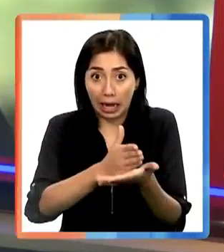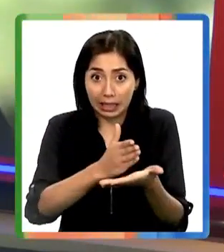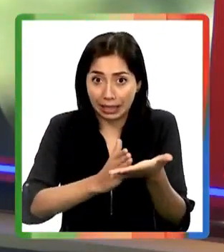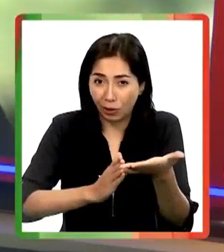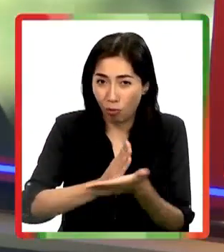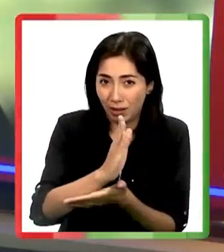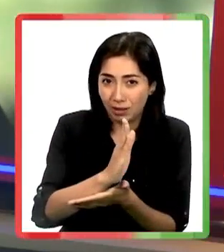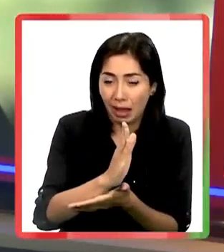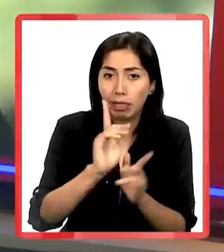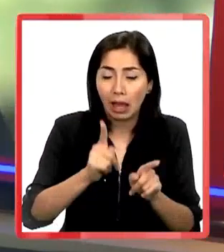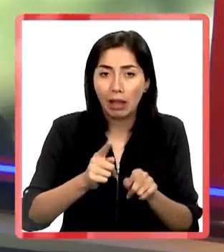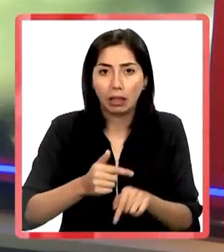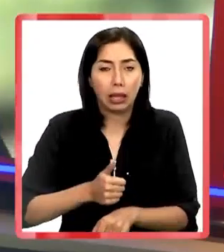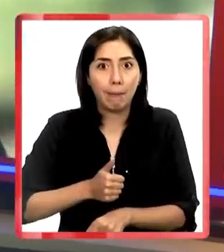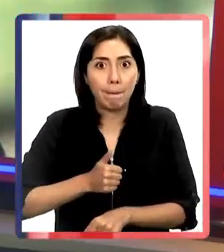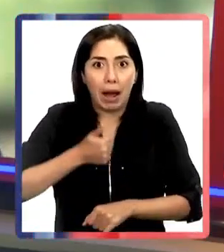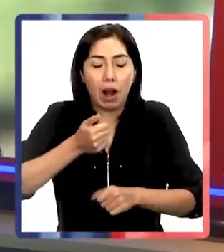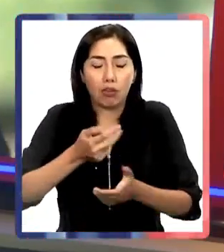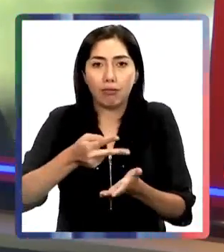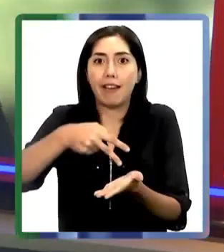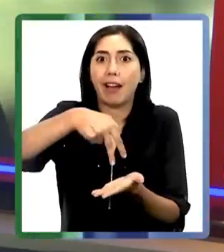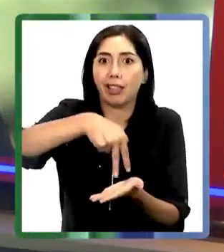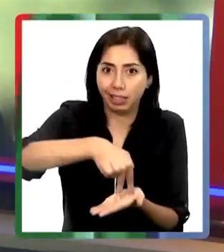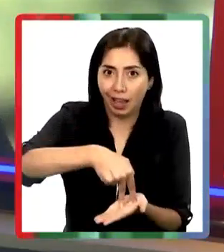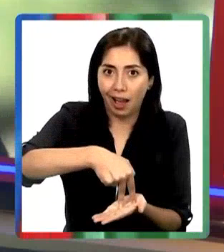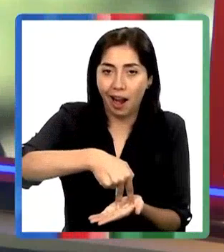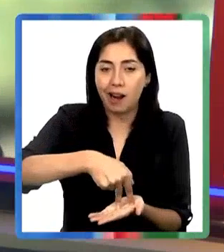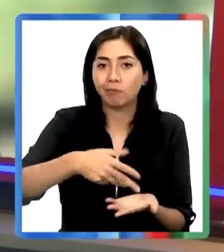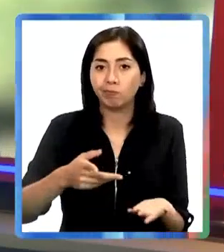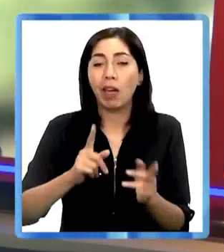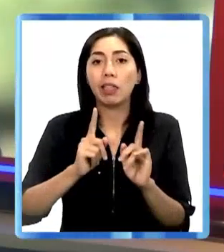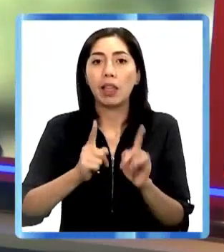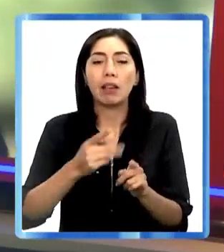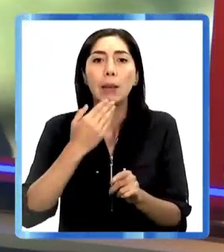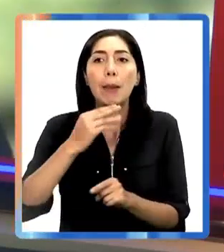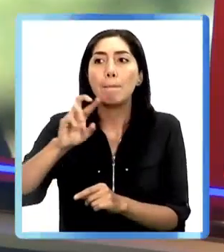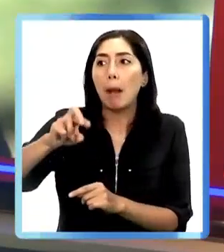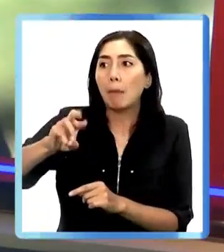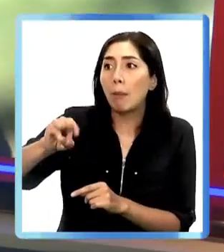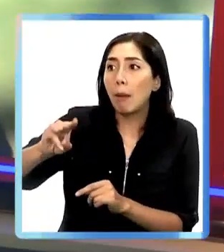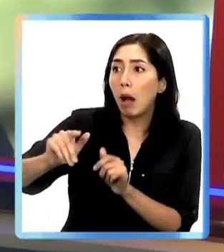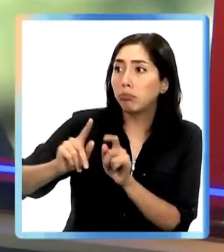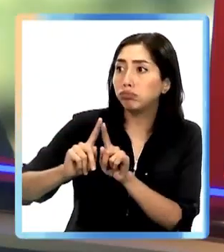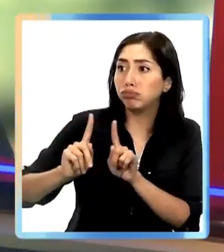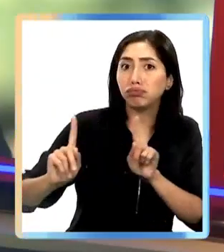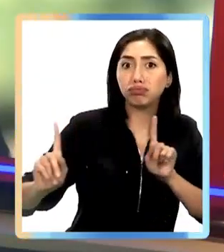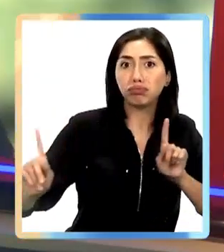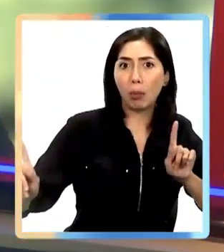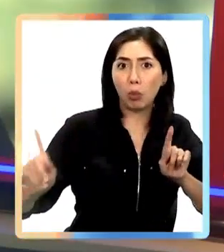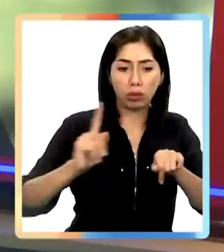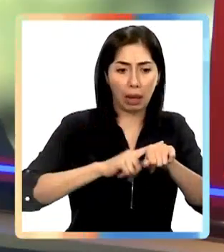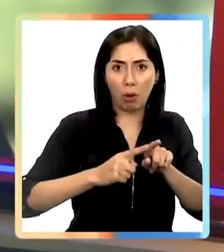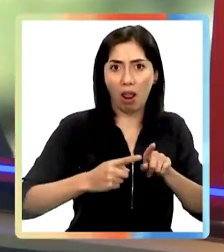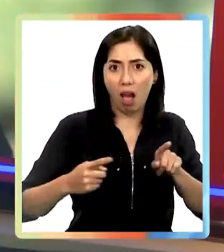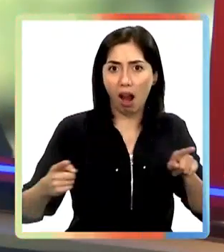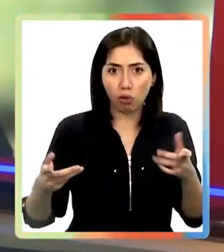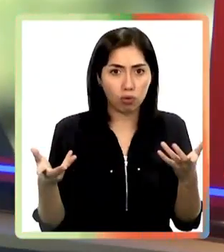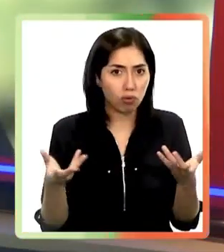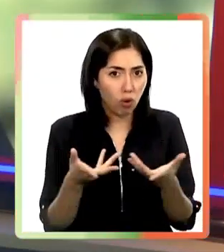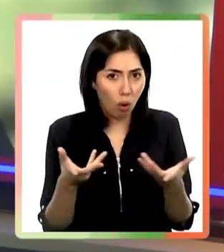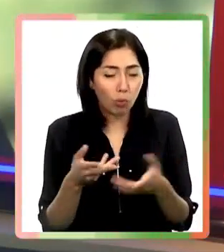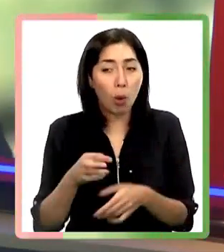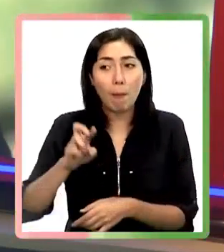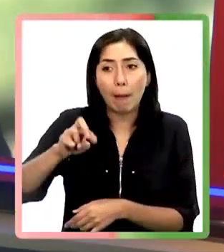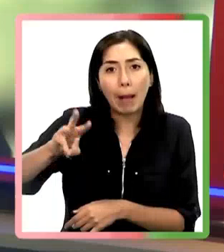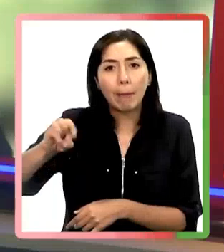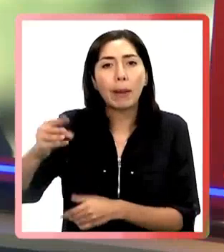con el inicio a clases, se tienen que levantar más temprano, tienen que dejar a sus padres por un periodo mucho más largo del habitual. ¿Cómo